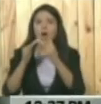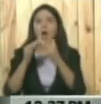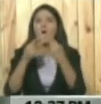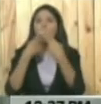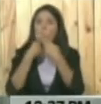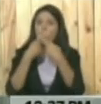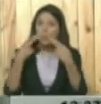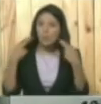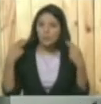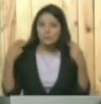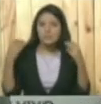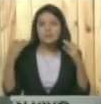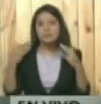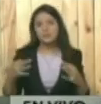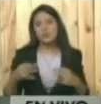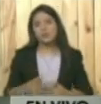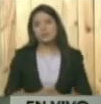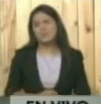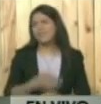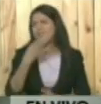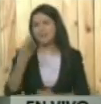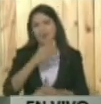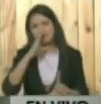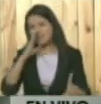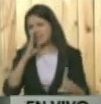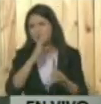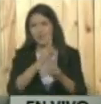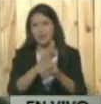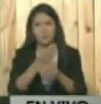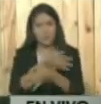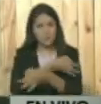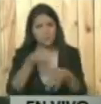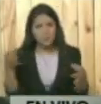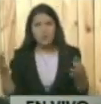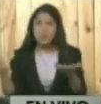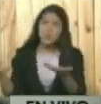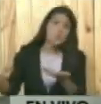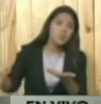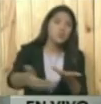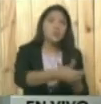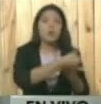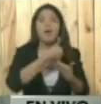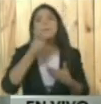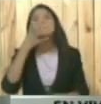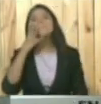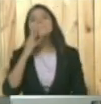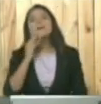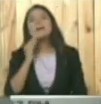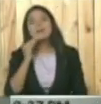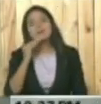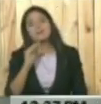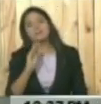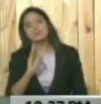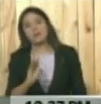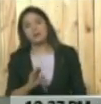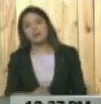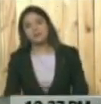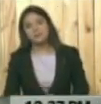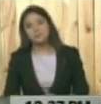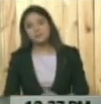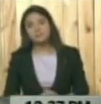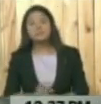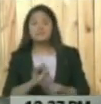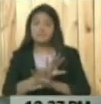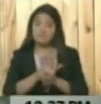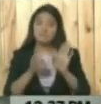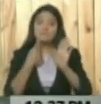compromisos muy directos, precisos, recogiendo la experiencia y